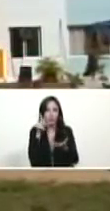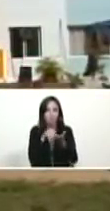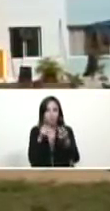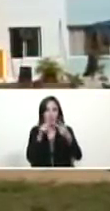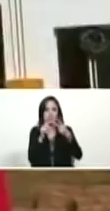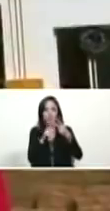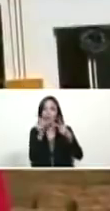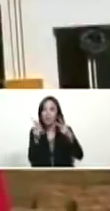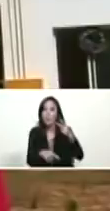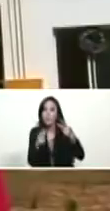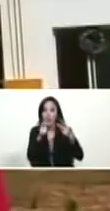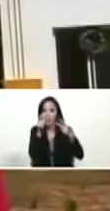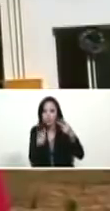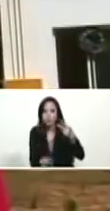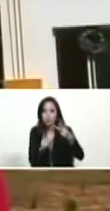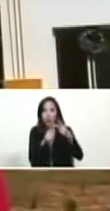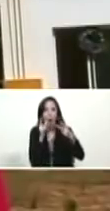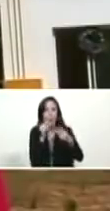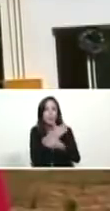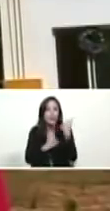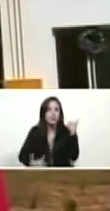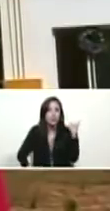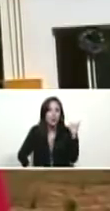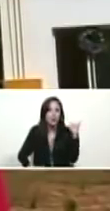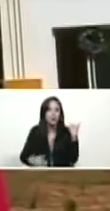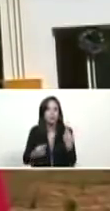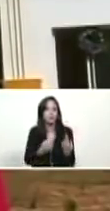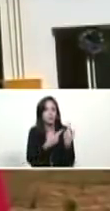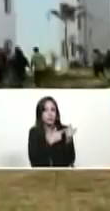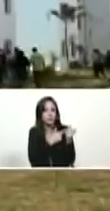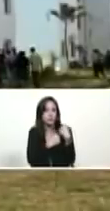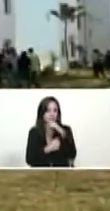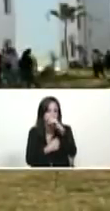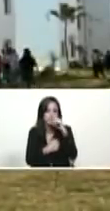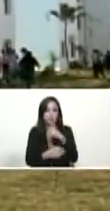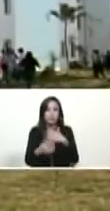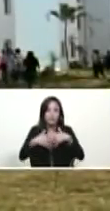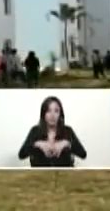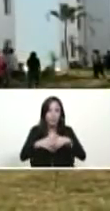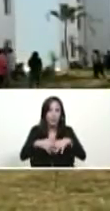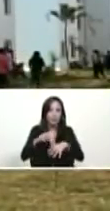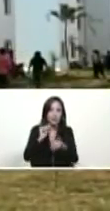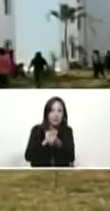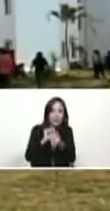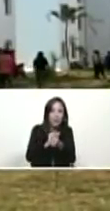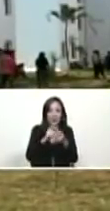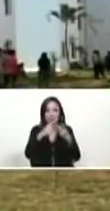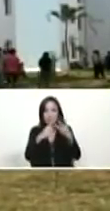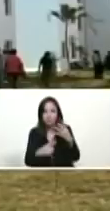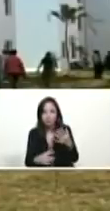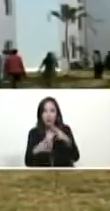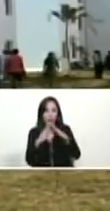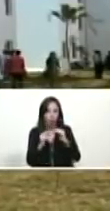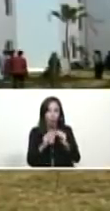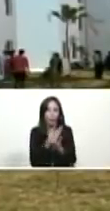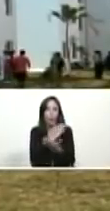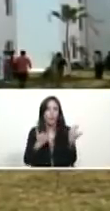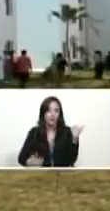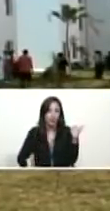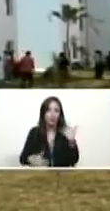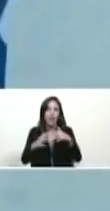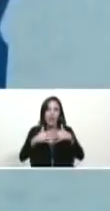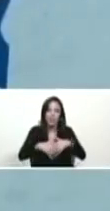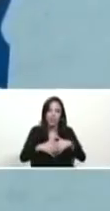Taurico Márquez, presidente de Ucolsa, que es el que tiene la responsabilidad con la misión vivienda, con sus orientaciones de entregar todos los